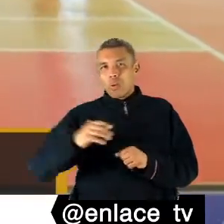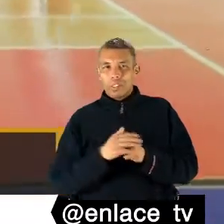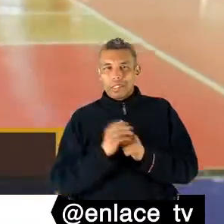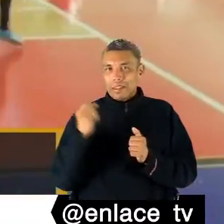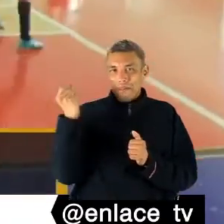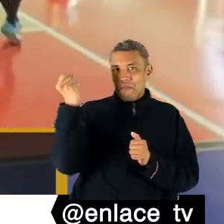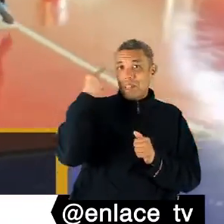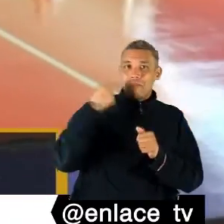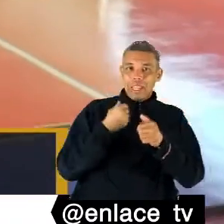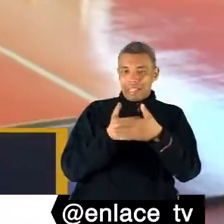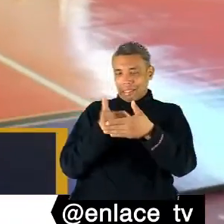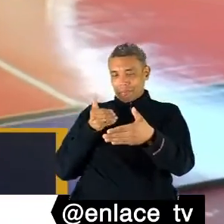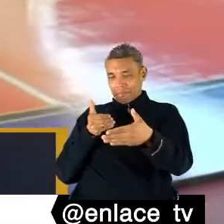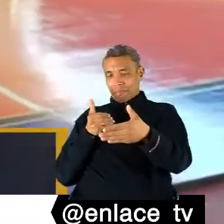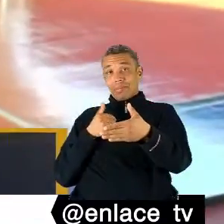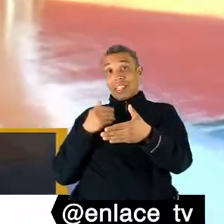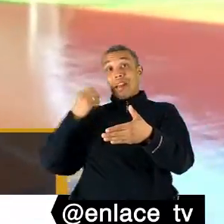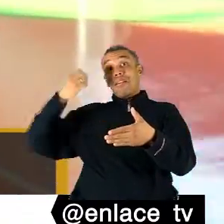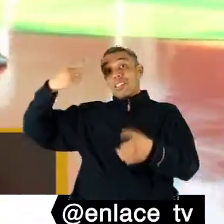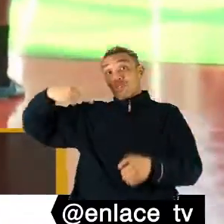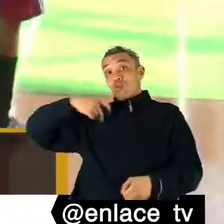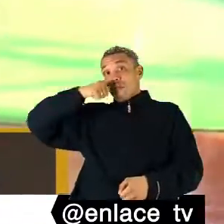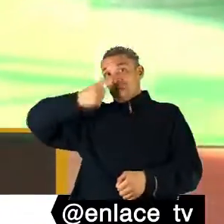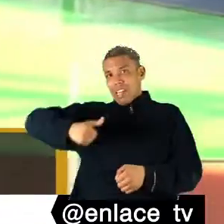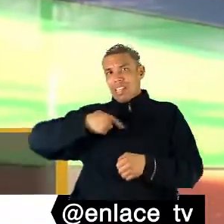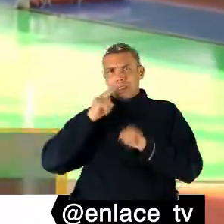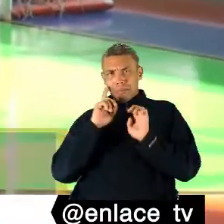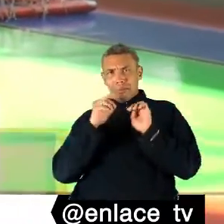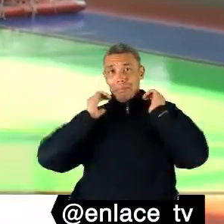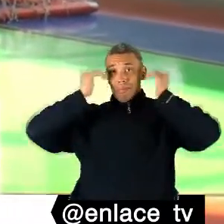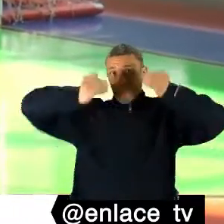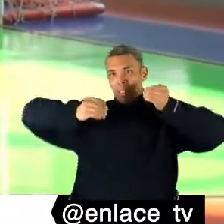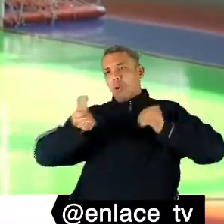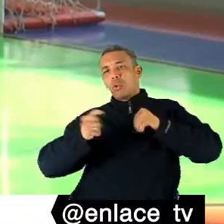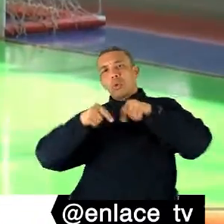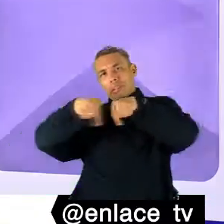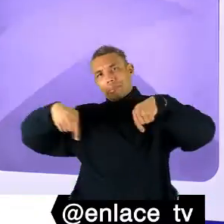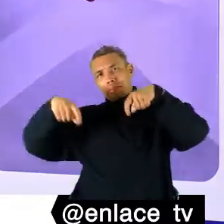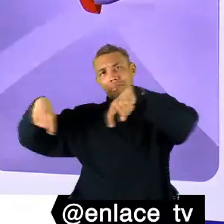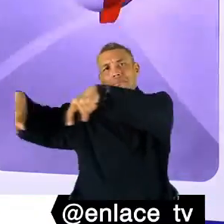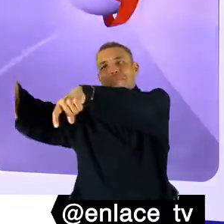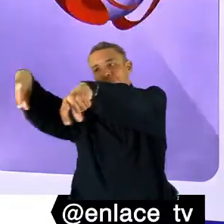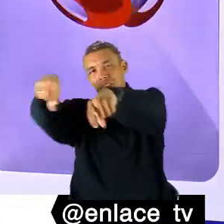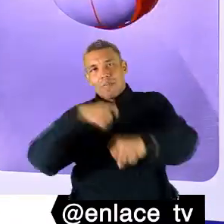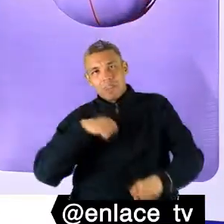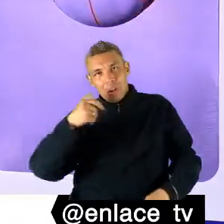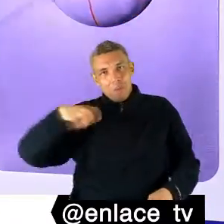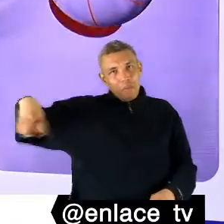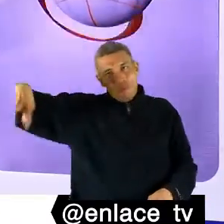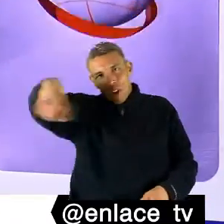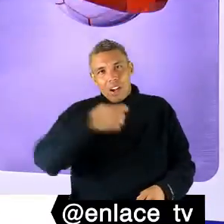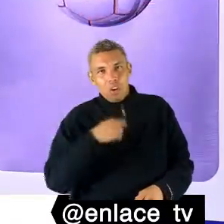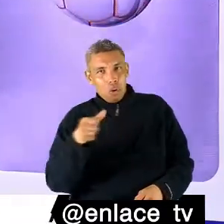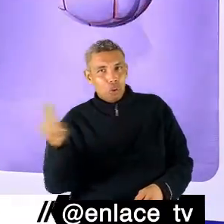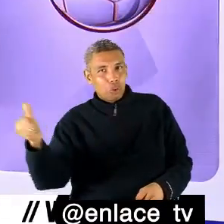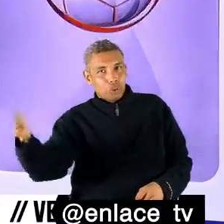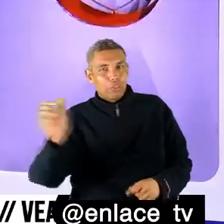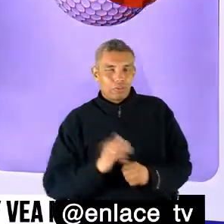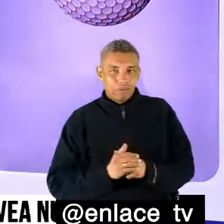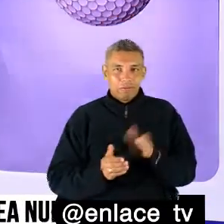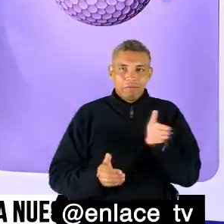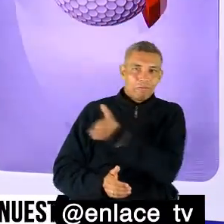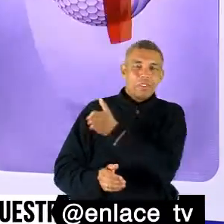ronda y la segunda se jugará mañana en diferentes escenarios deportivos de la ciudad. Hablemos de fútbol y nos trasladamos para